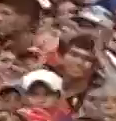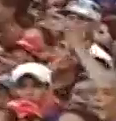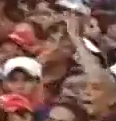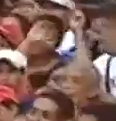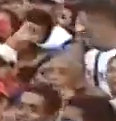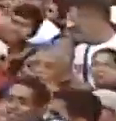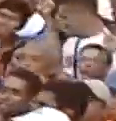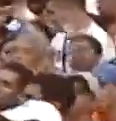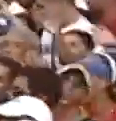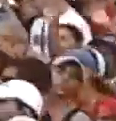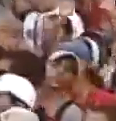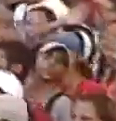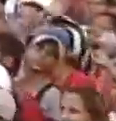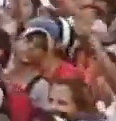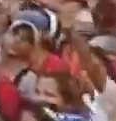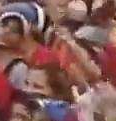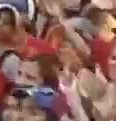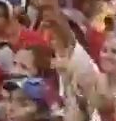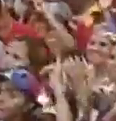vamos